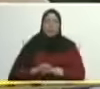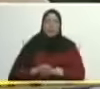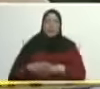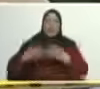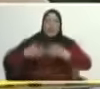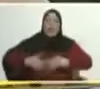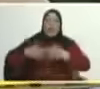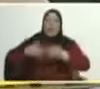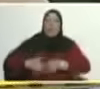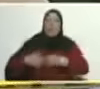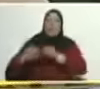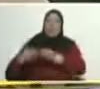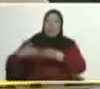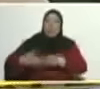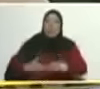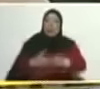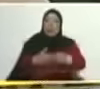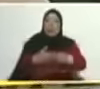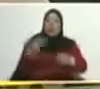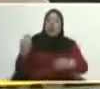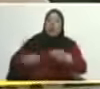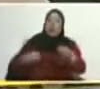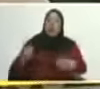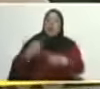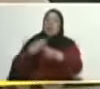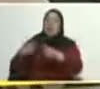empresas navieras. Barcos.